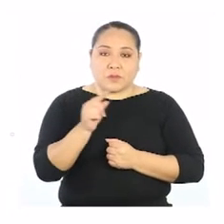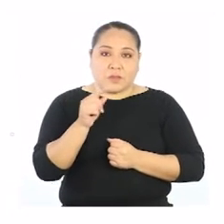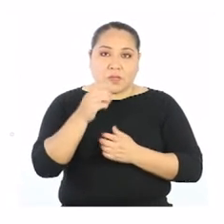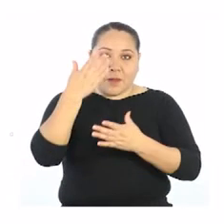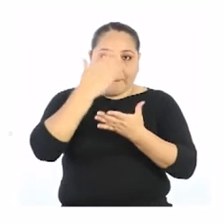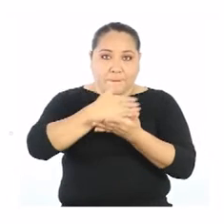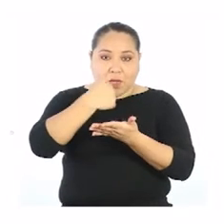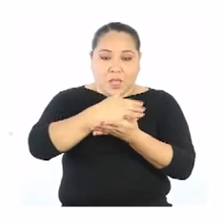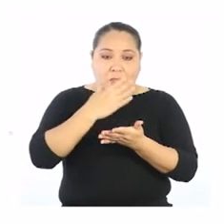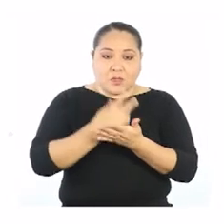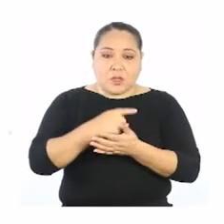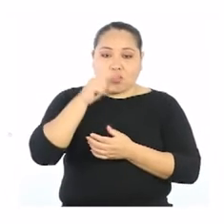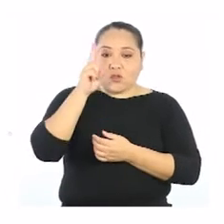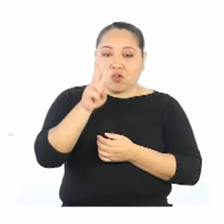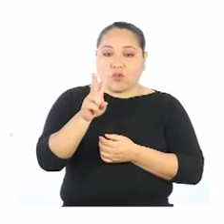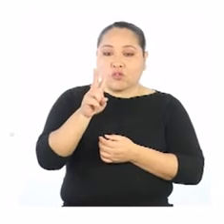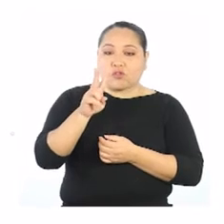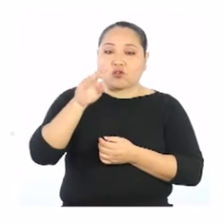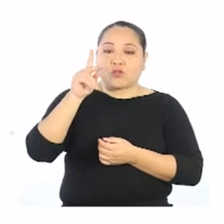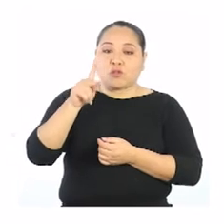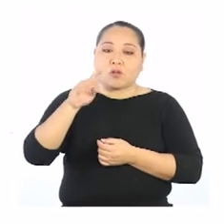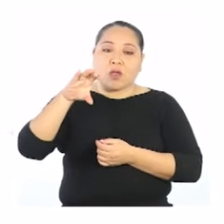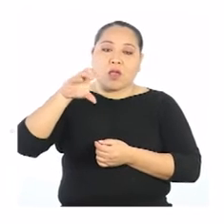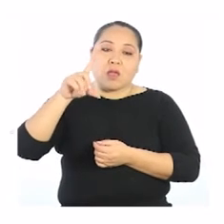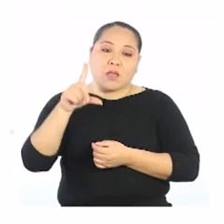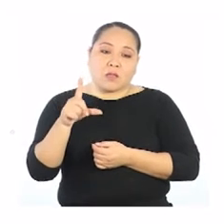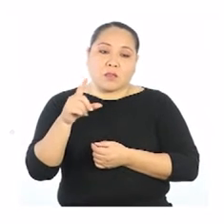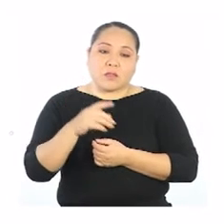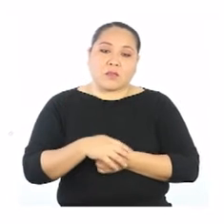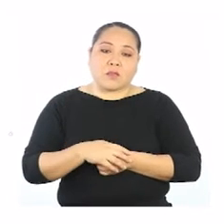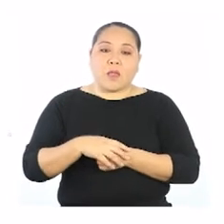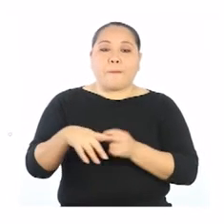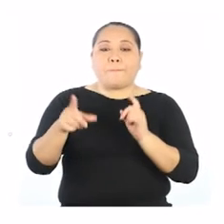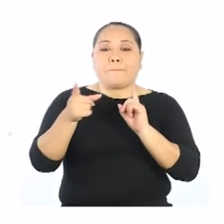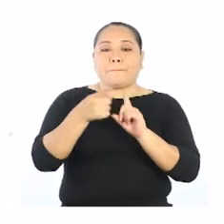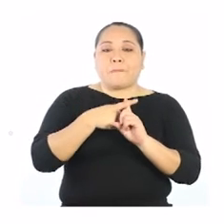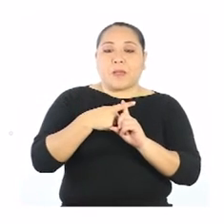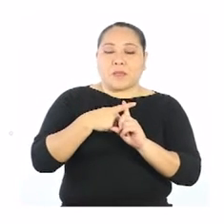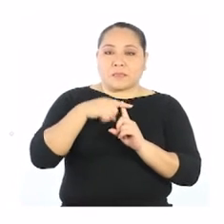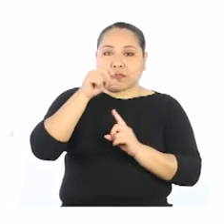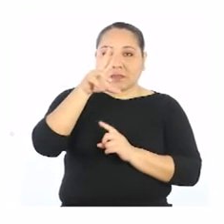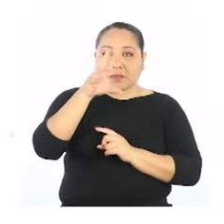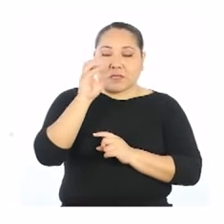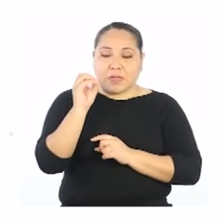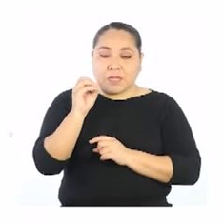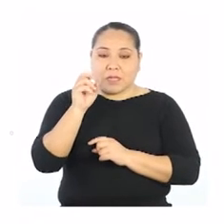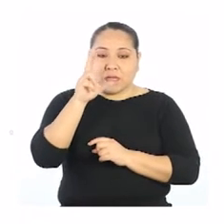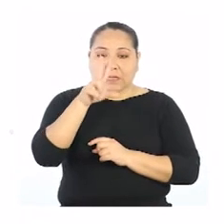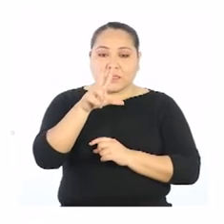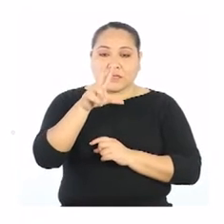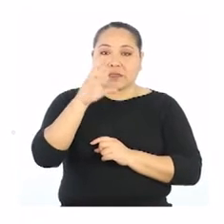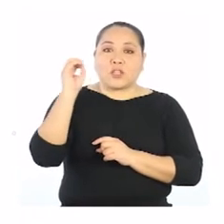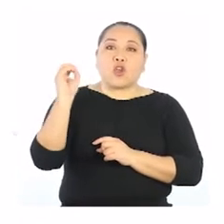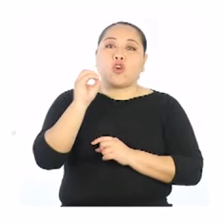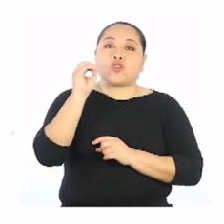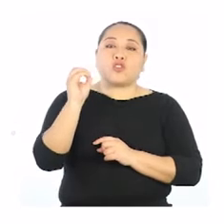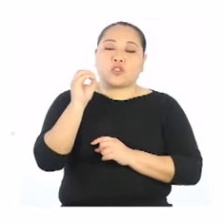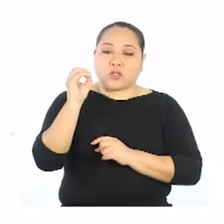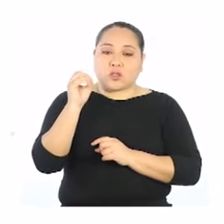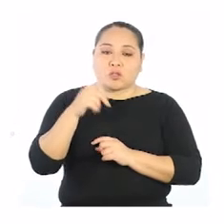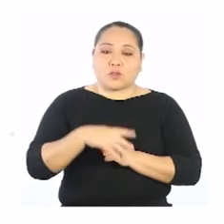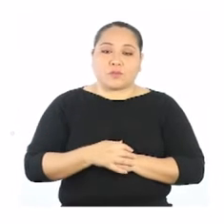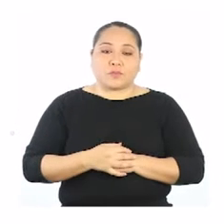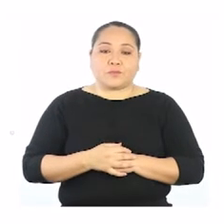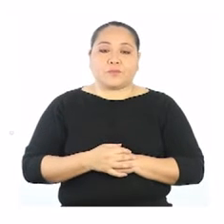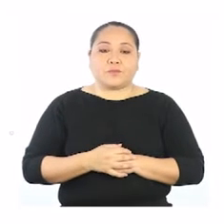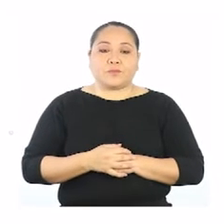sólido, se descomponen en 2 moléculas de cloruro de potasio, sólido, más 3 moléculas de